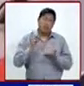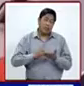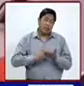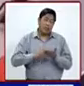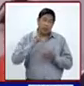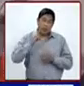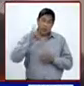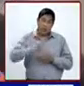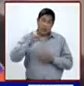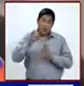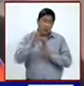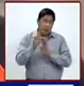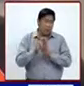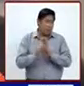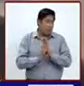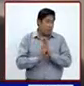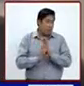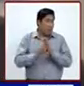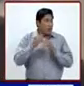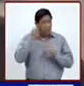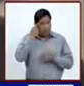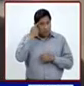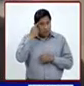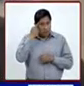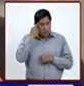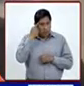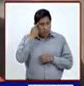Constitución Política del Estado. Yo pienso que eso ya está